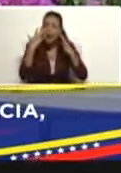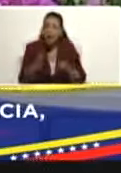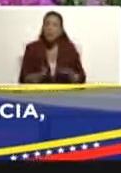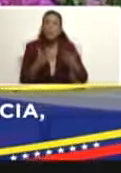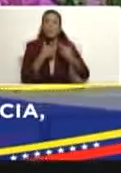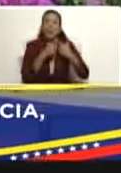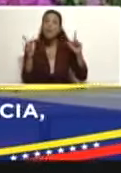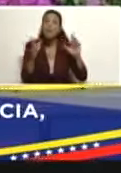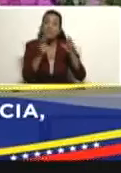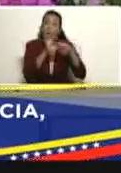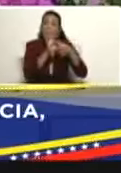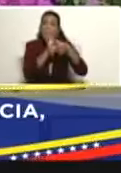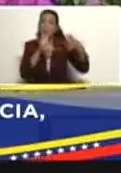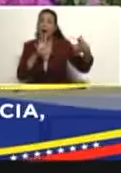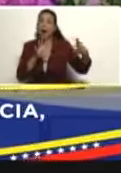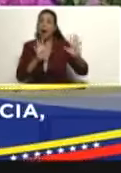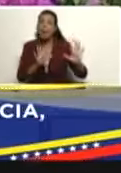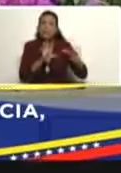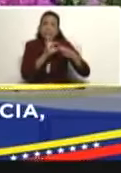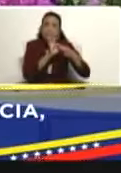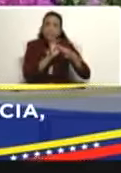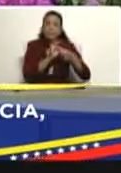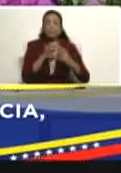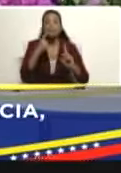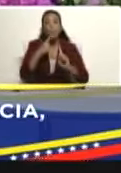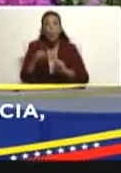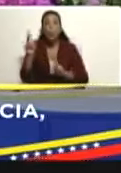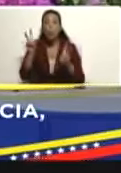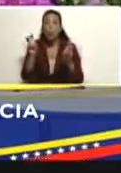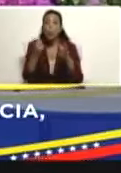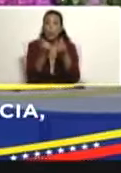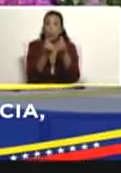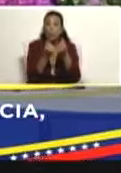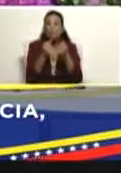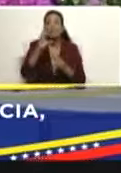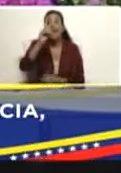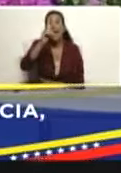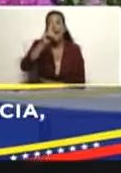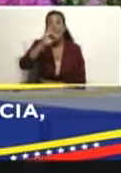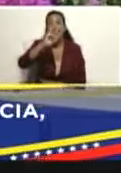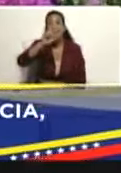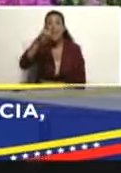estoy. Lo otro es la economía digital.